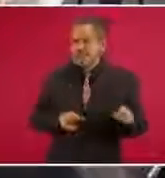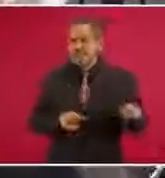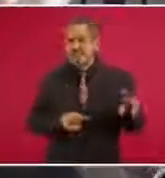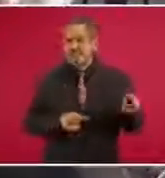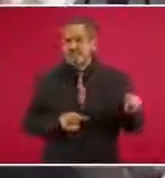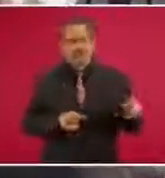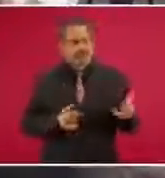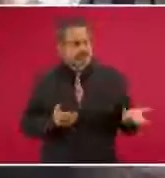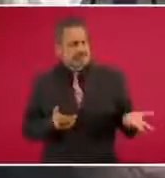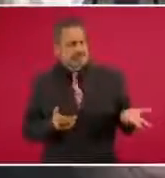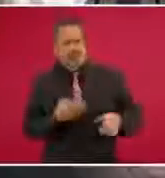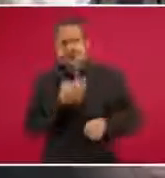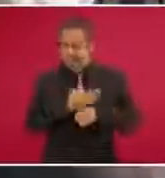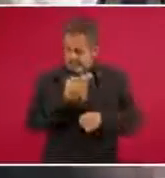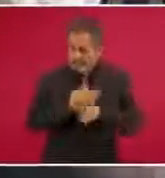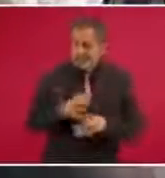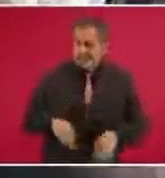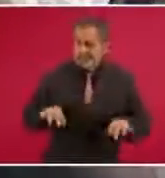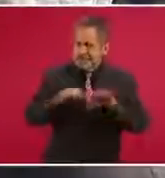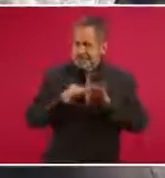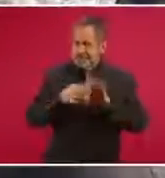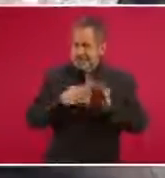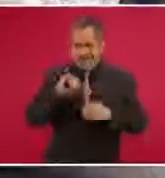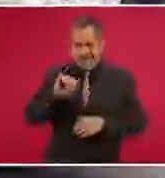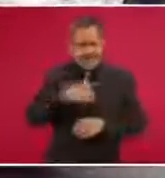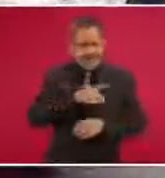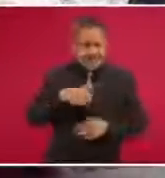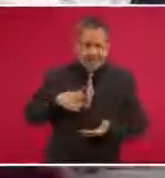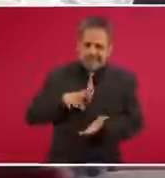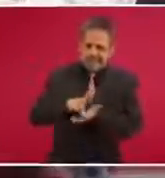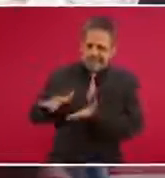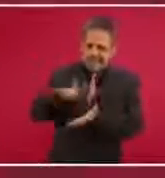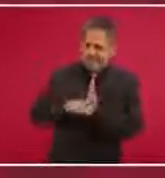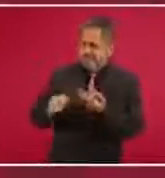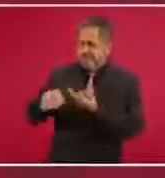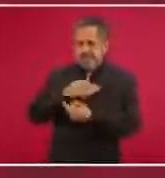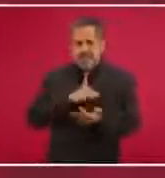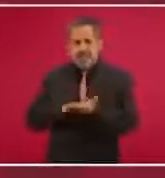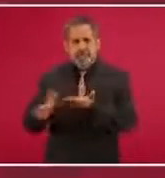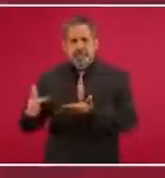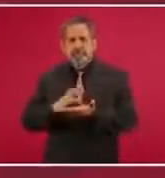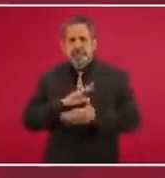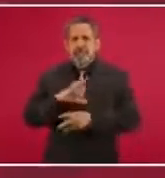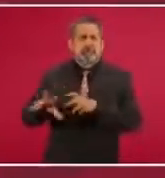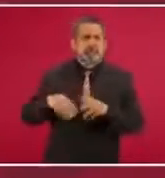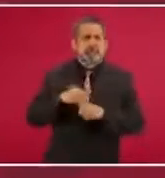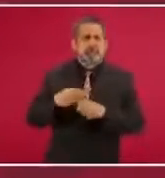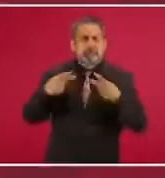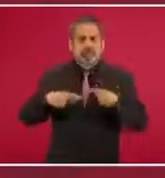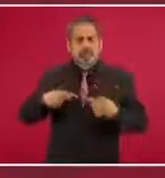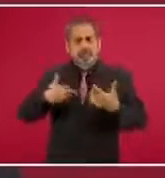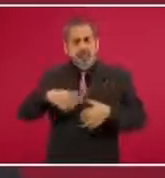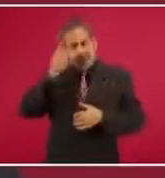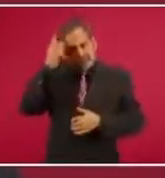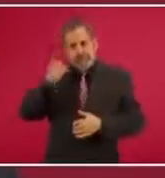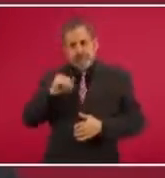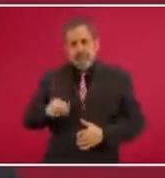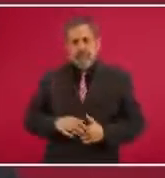estos momentos es muy importante el apoyo de todos los empresas